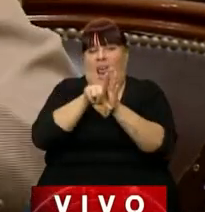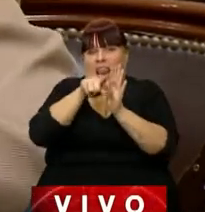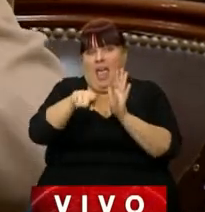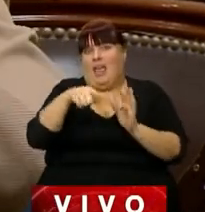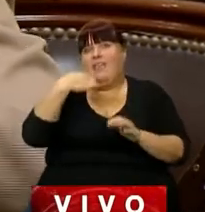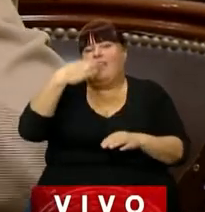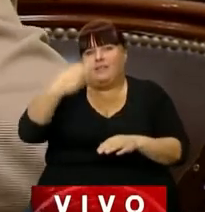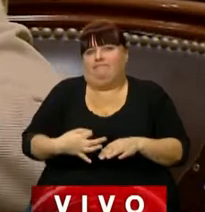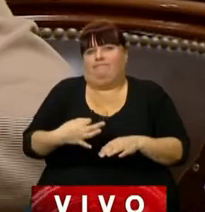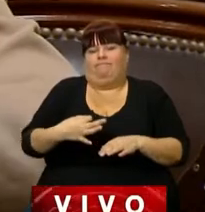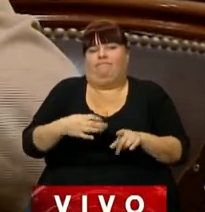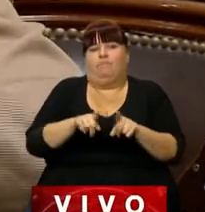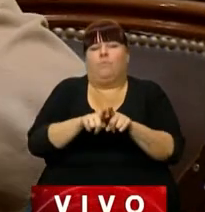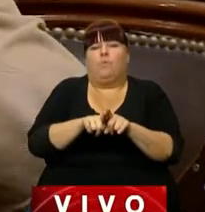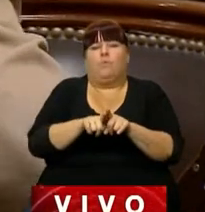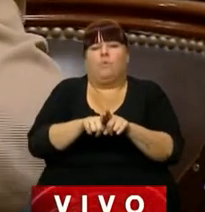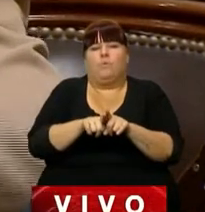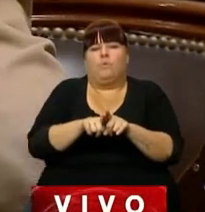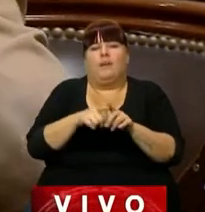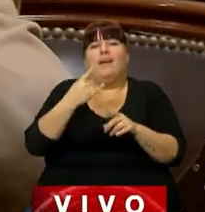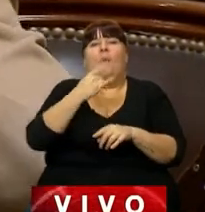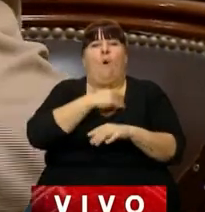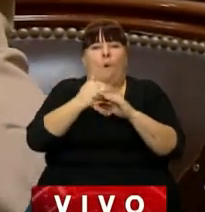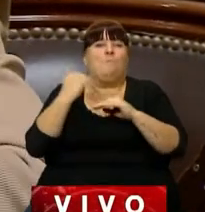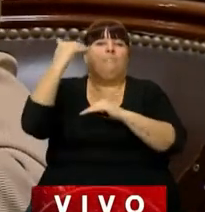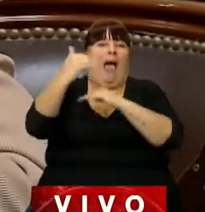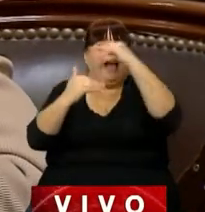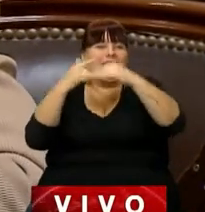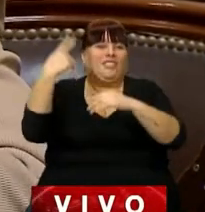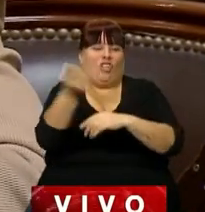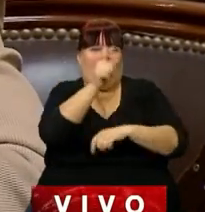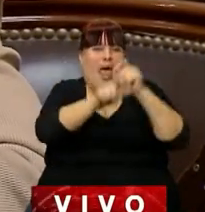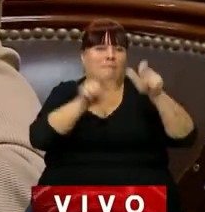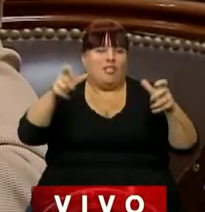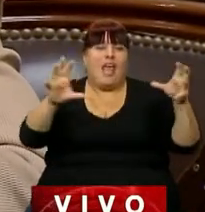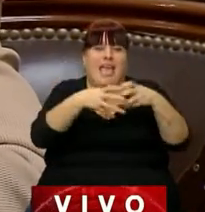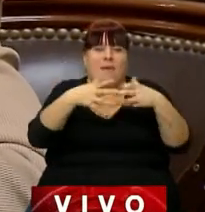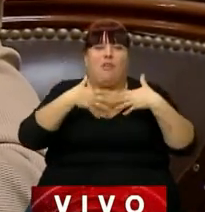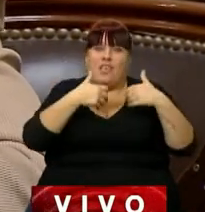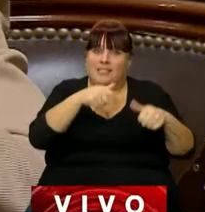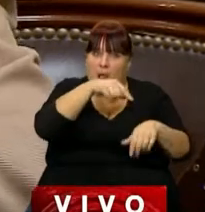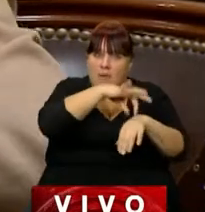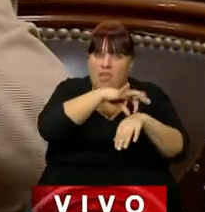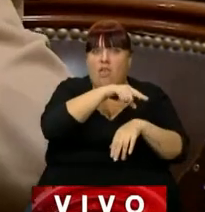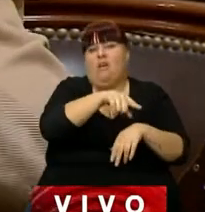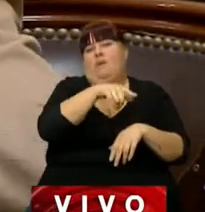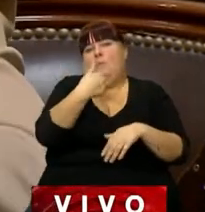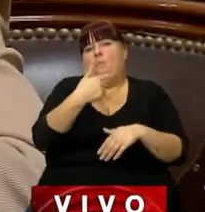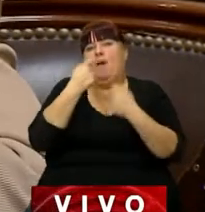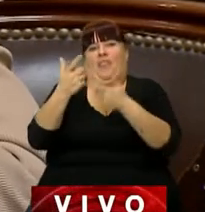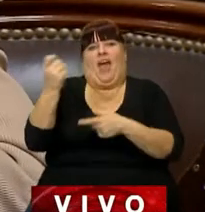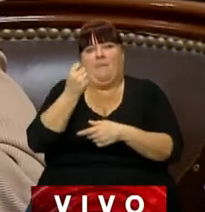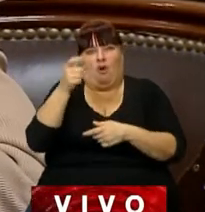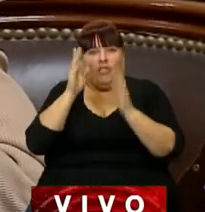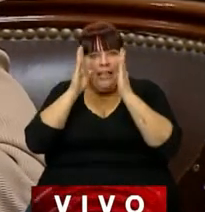esto se pueda hacer de manera de que en los posgrados de los distintos integrantes de los equipos de salud podamos darle la